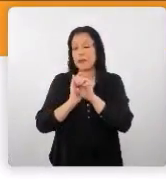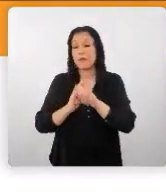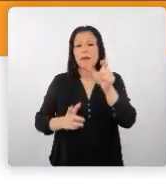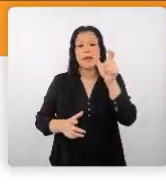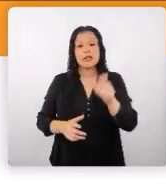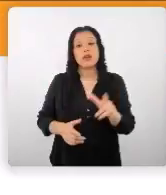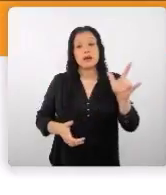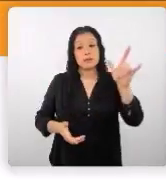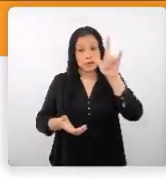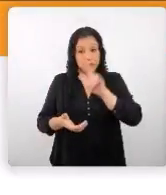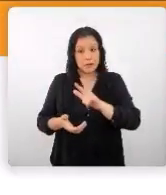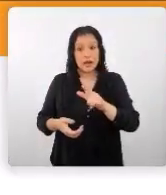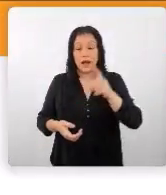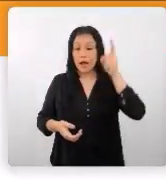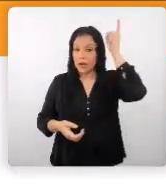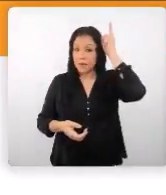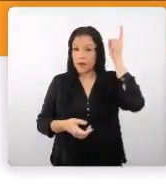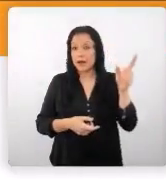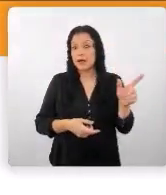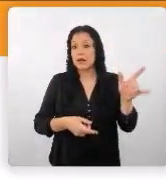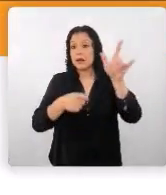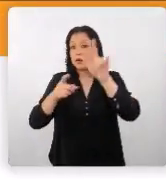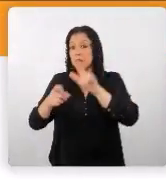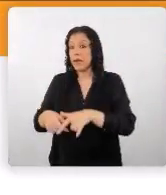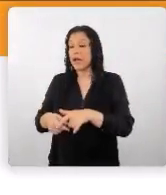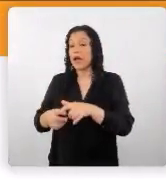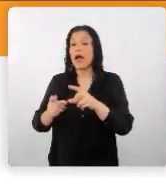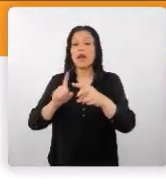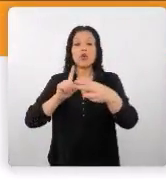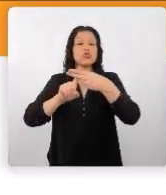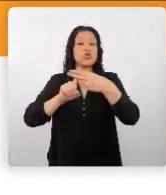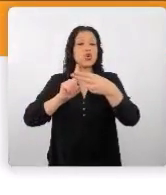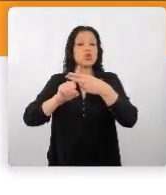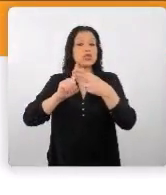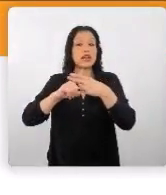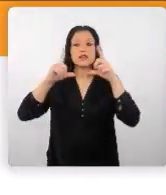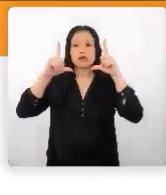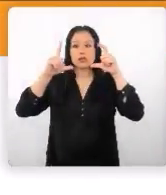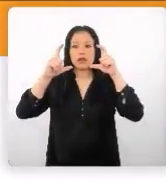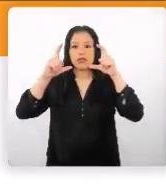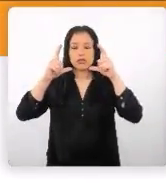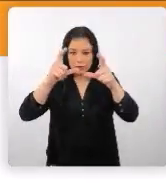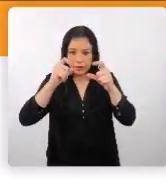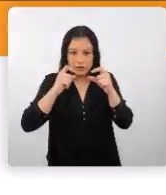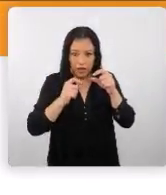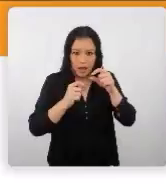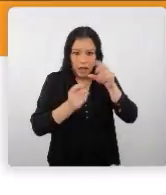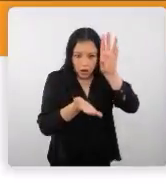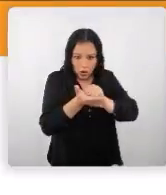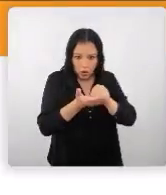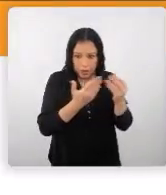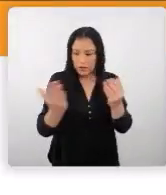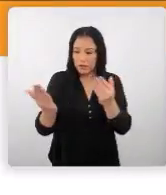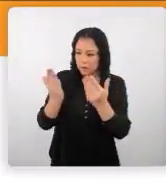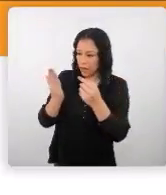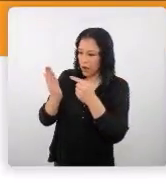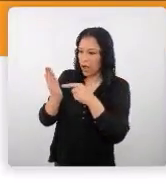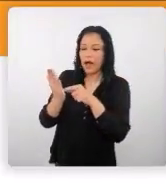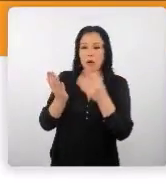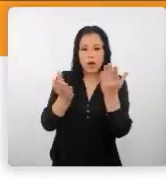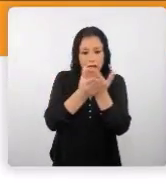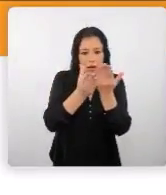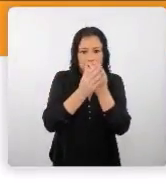alemán venga a los hoteles, ¿no? Con la foto que ellos ya han visto en los catálogos o que han visto